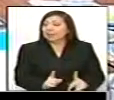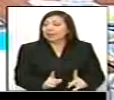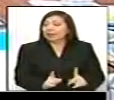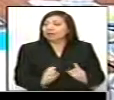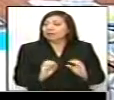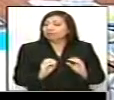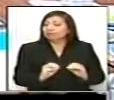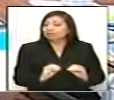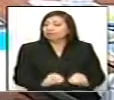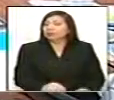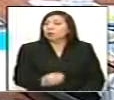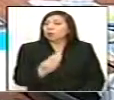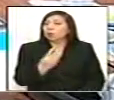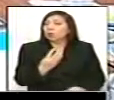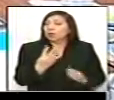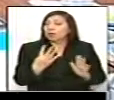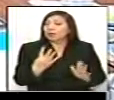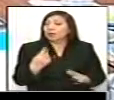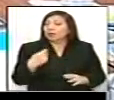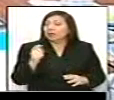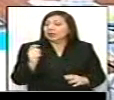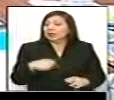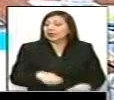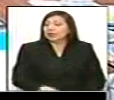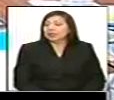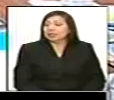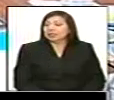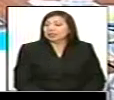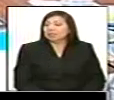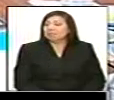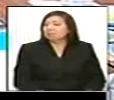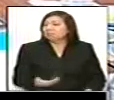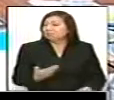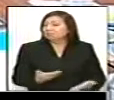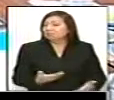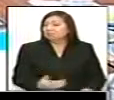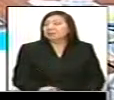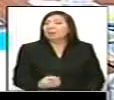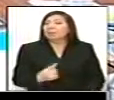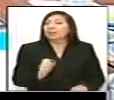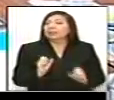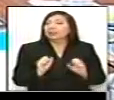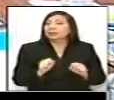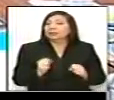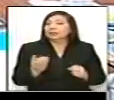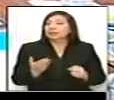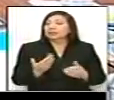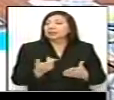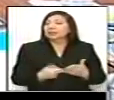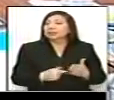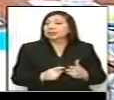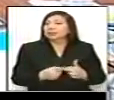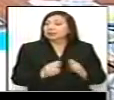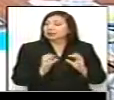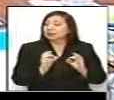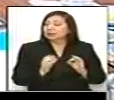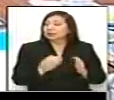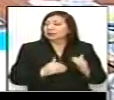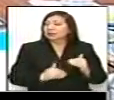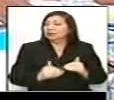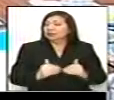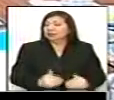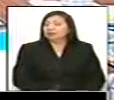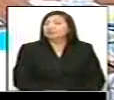Estamos en un 49% en el sistema de cuadrículas aproximadamente, para confirmar, porque las cifras exactas son